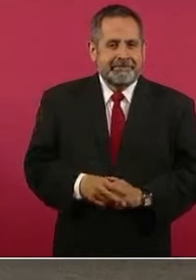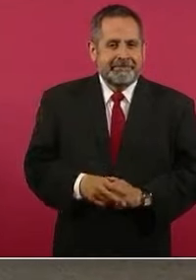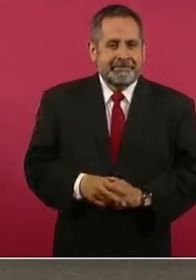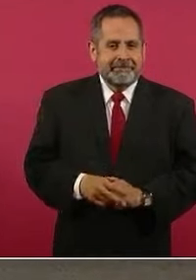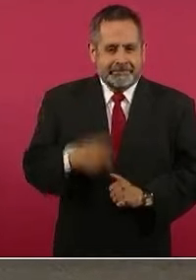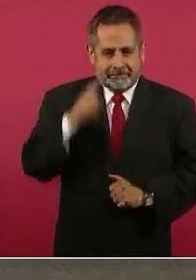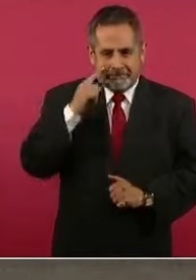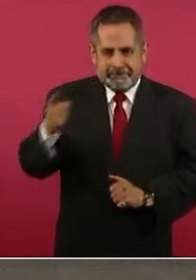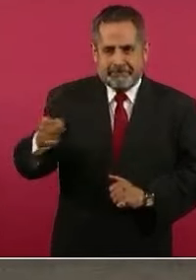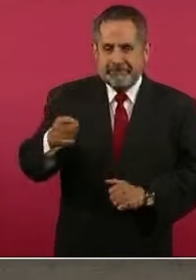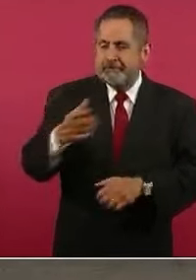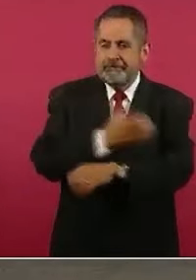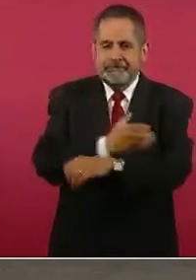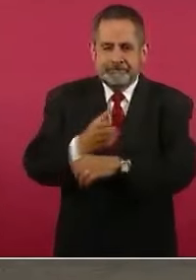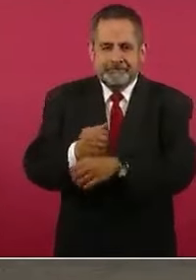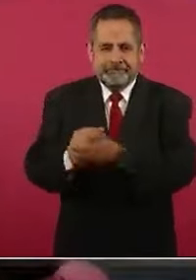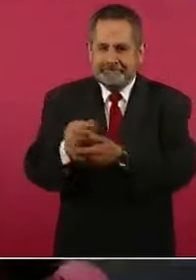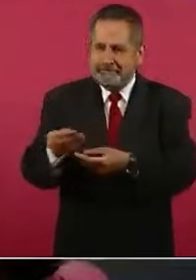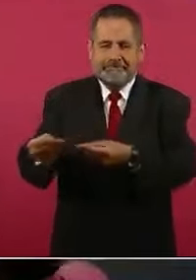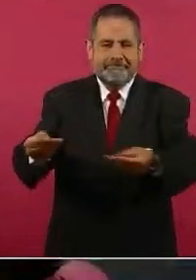Aquí, a los compañeros.